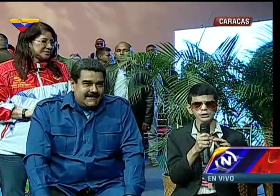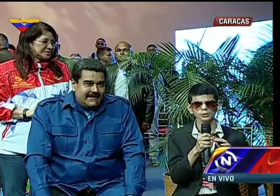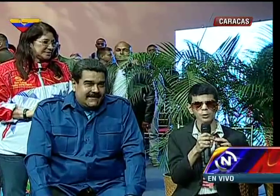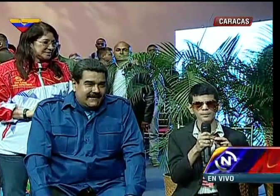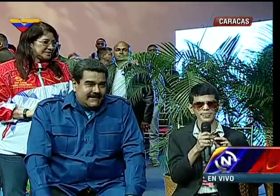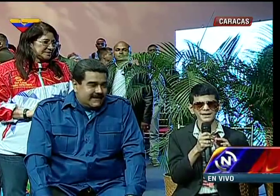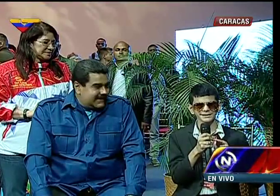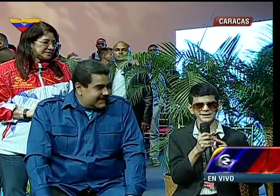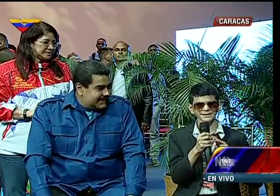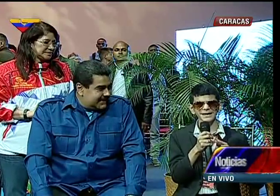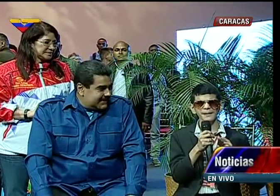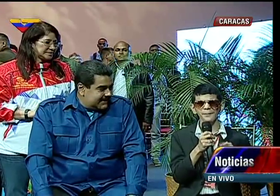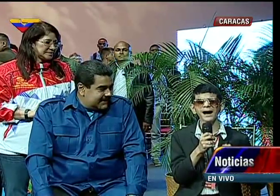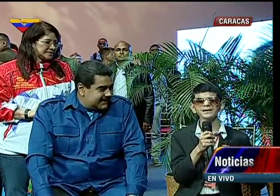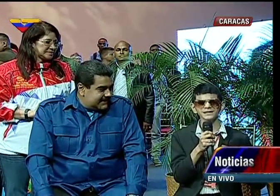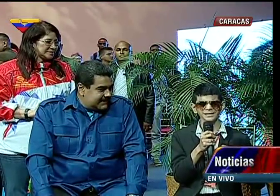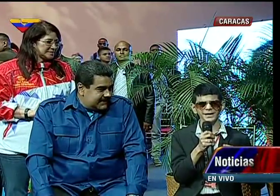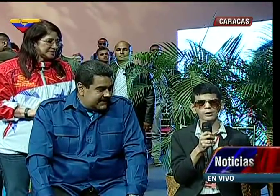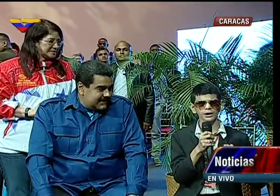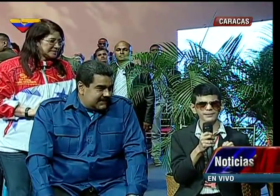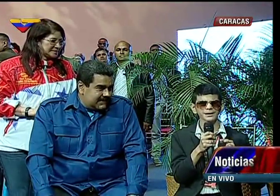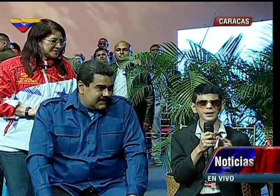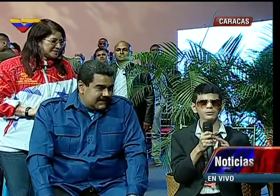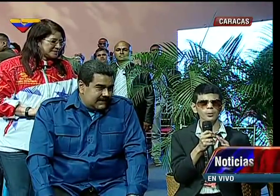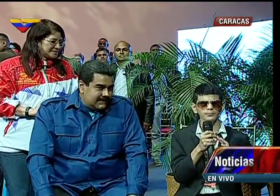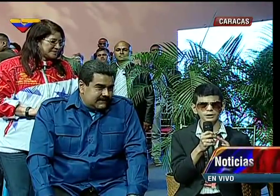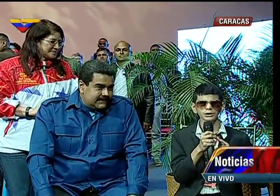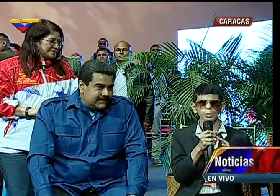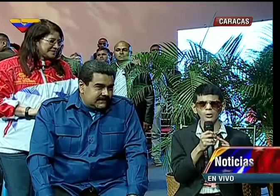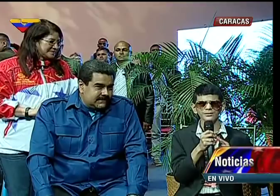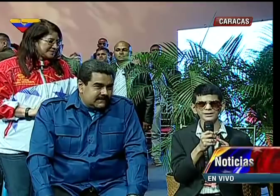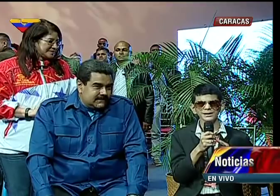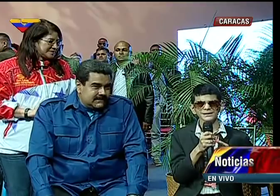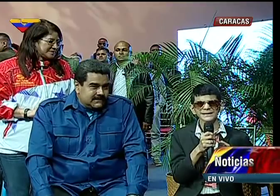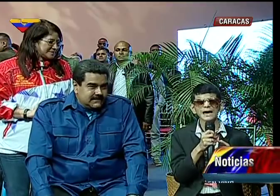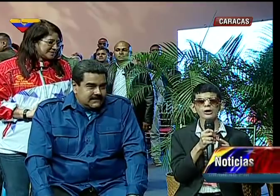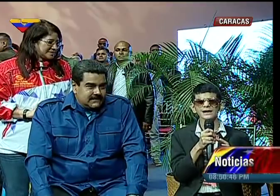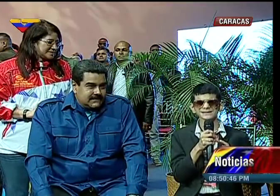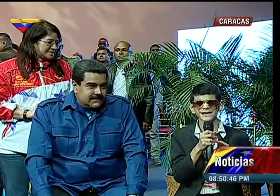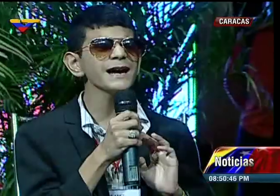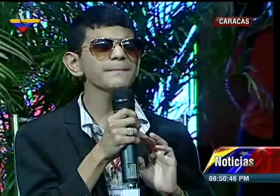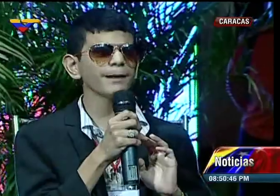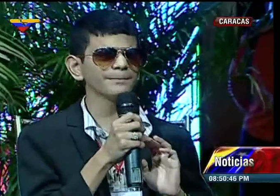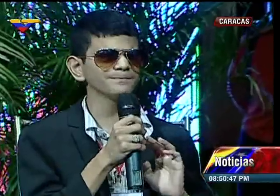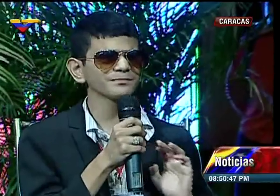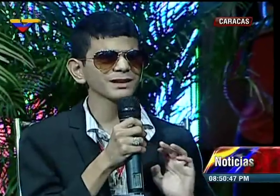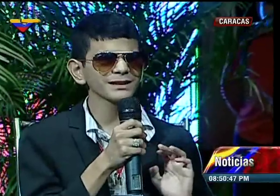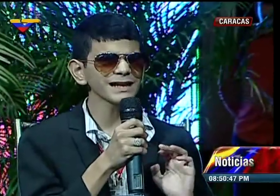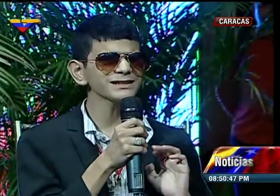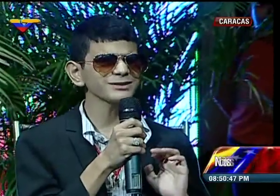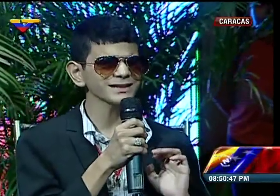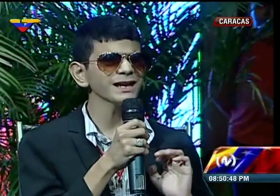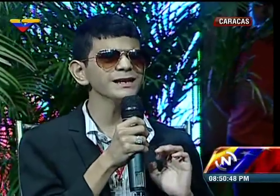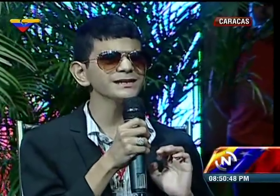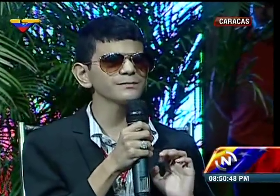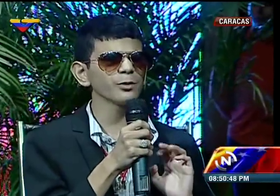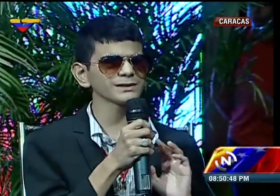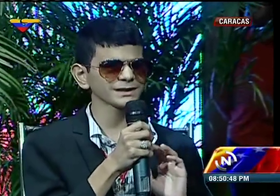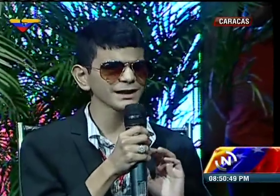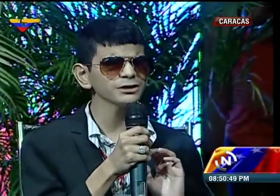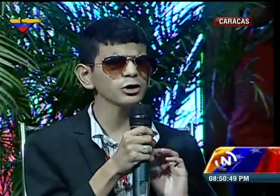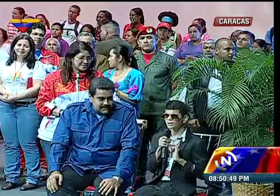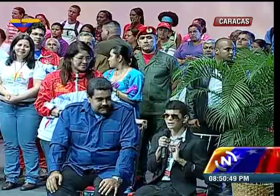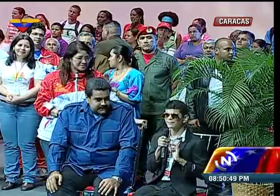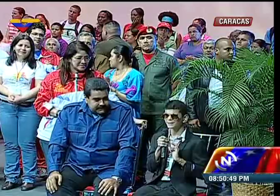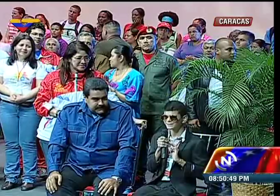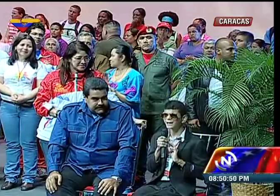los digo, quien quiera patria quiero que vengan conmigo. Quiero que sepan que el socialismo